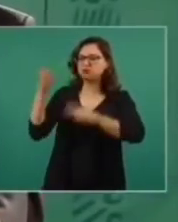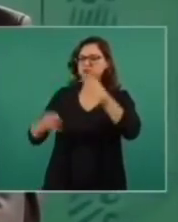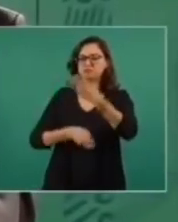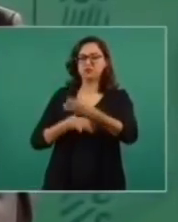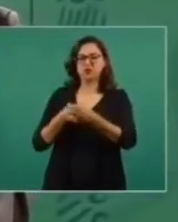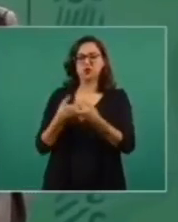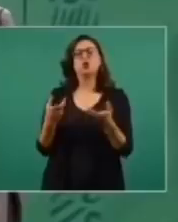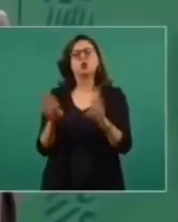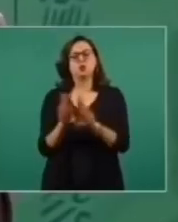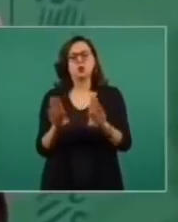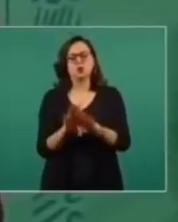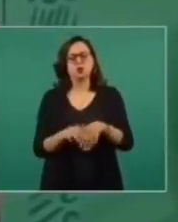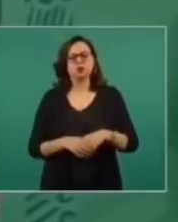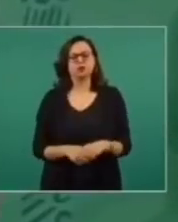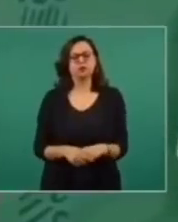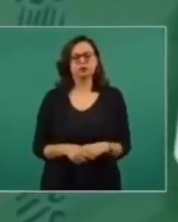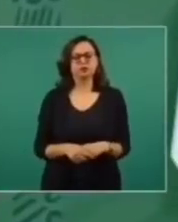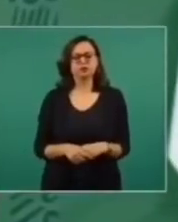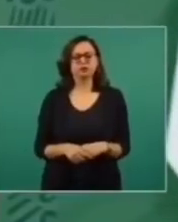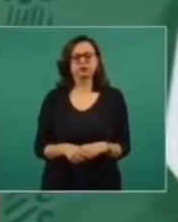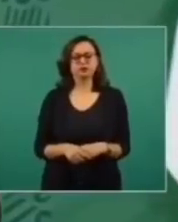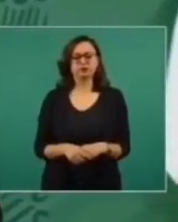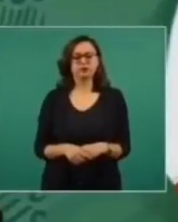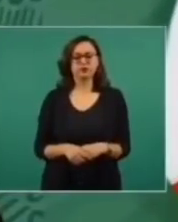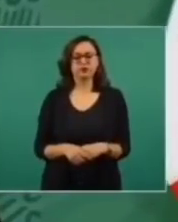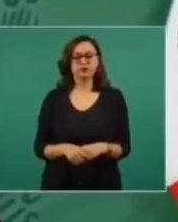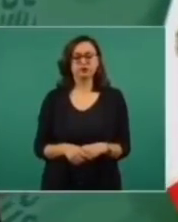contratando como